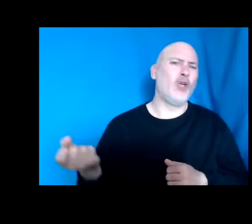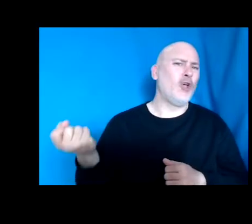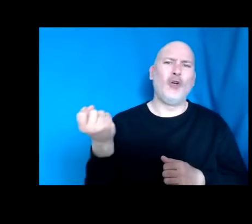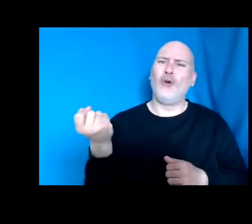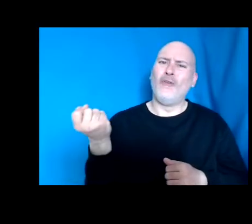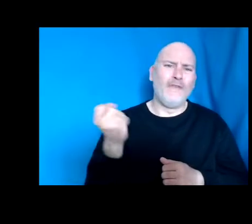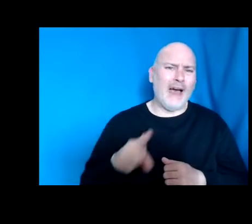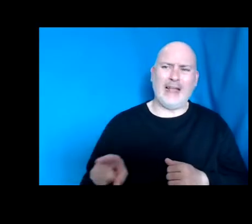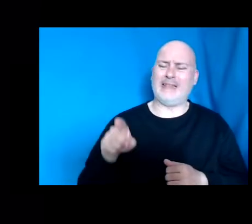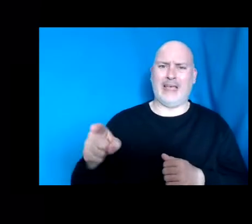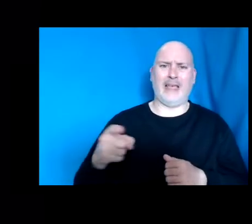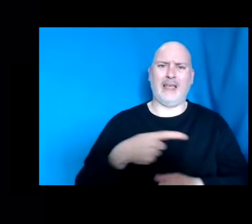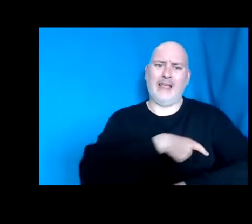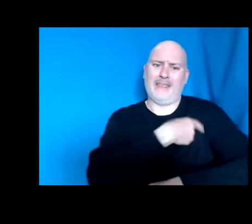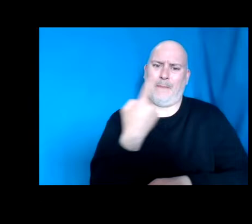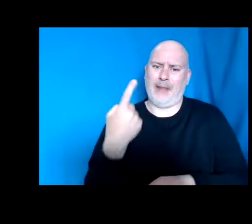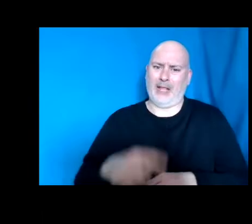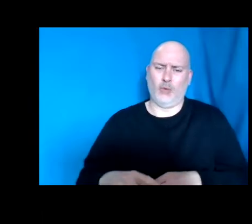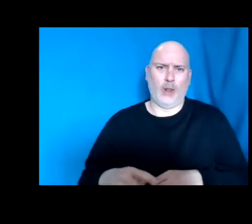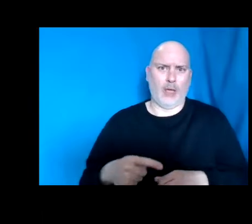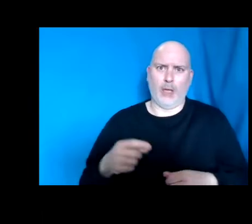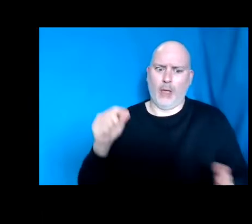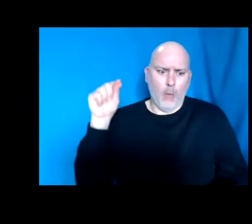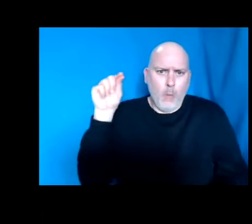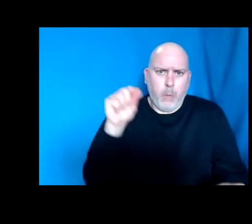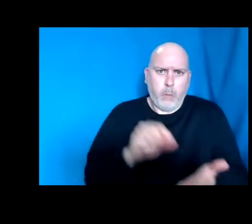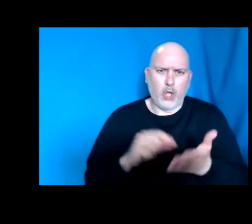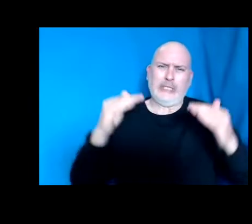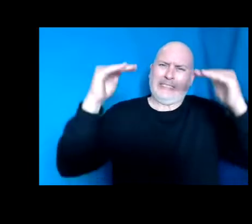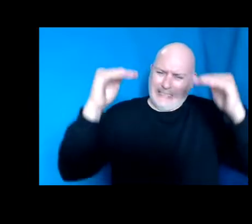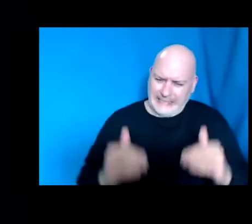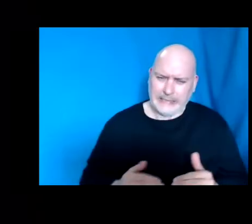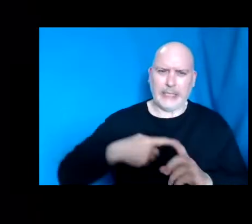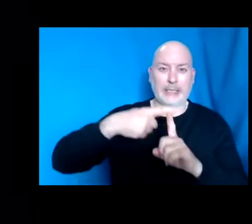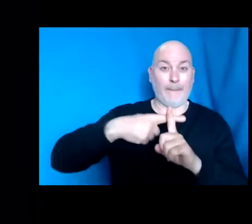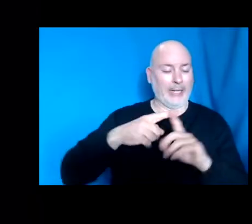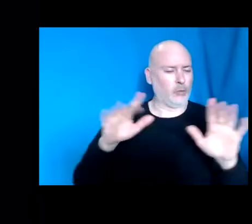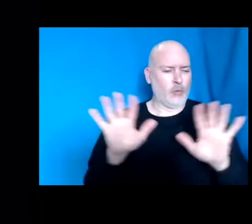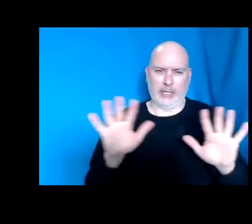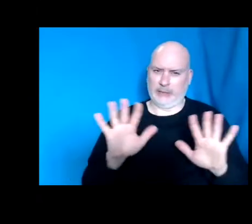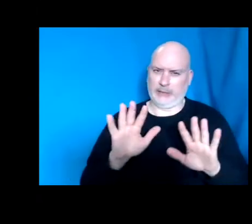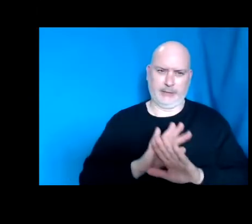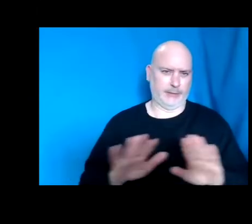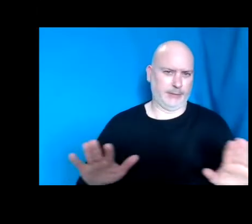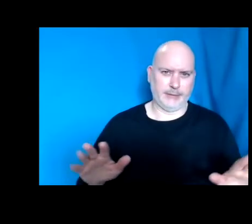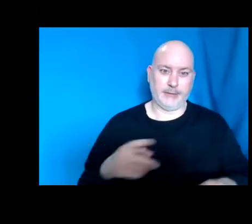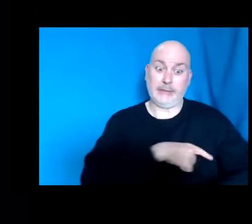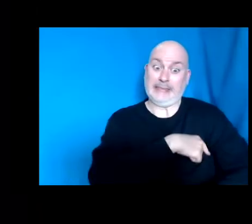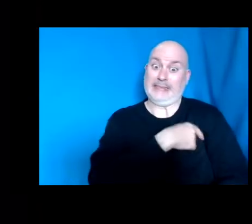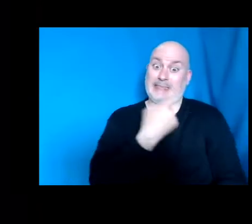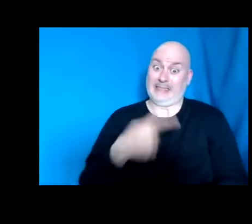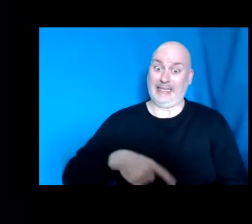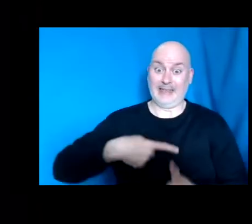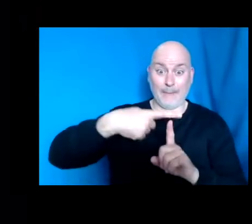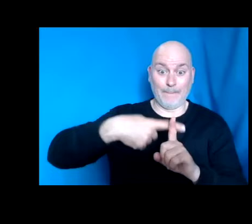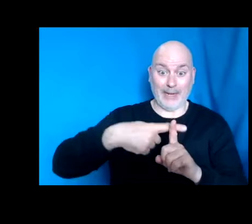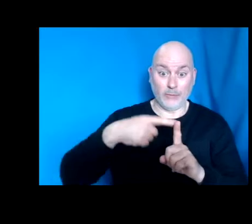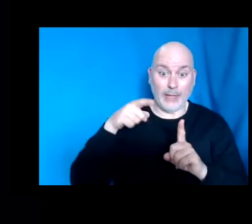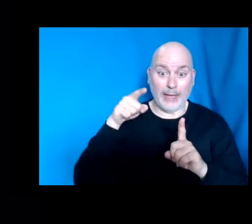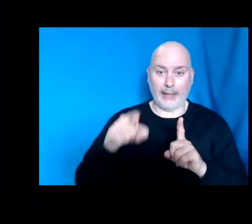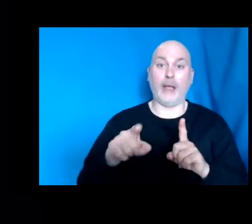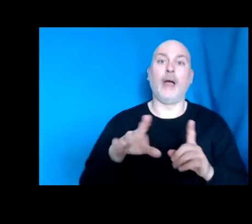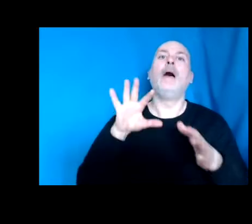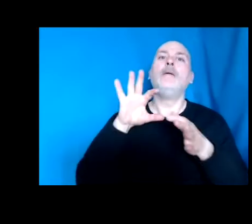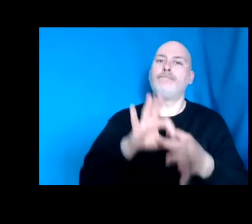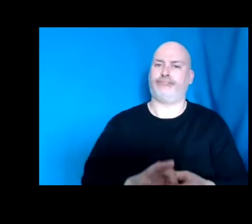manera brusca y de manera súbita la temperatura del niño. Para bajar esa temperatura tenemos diferentes mecanismos.